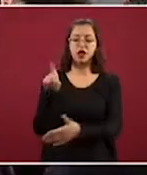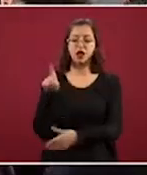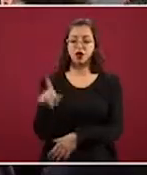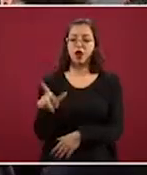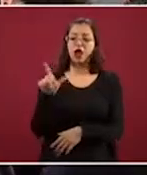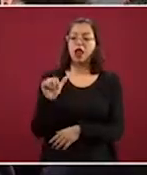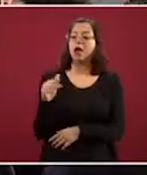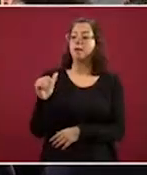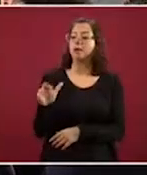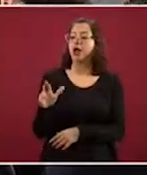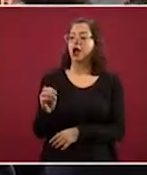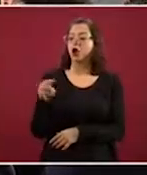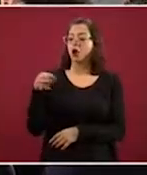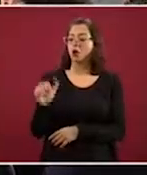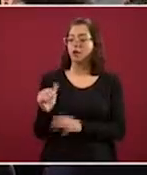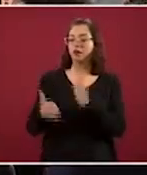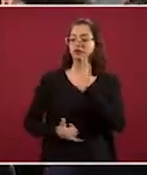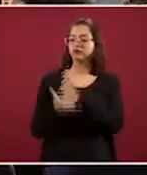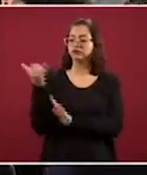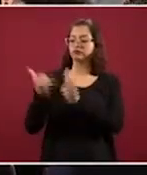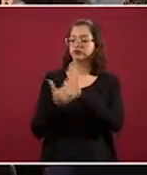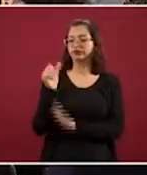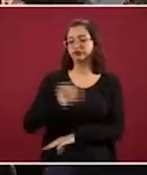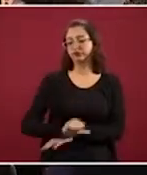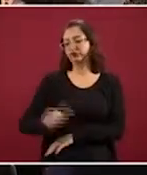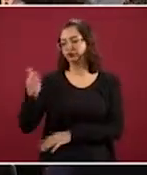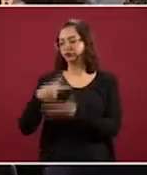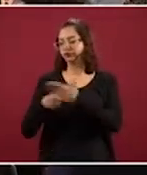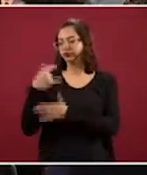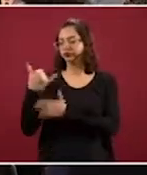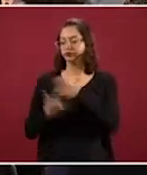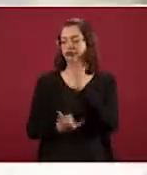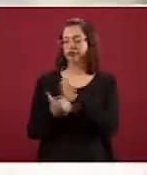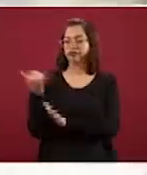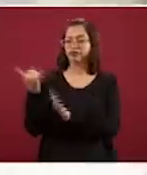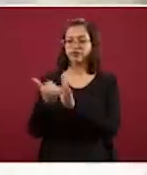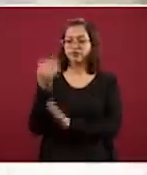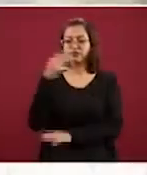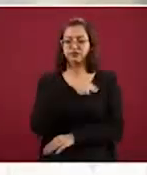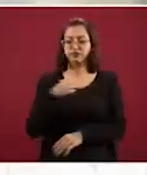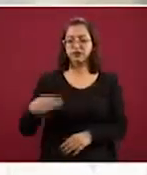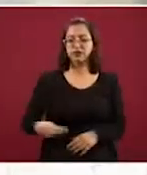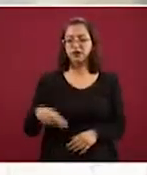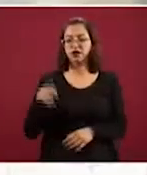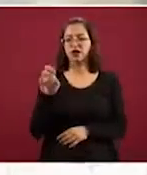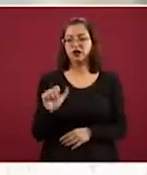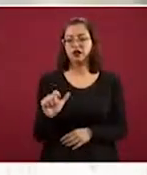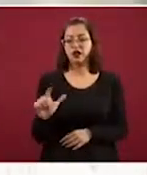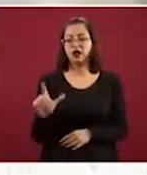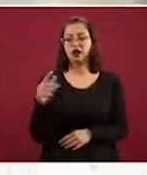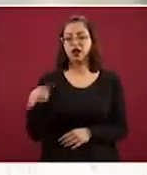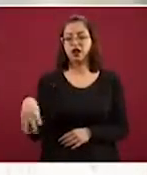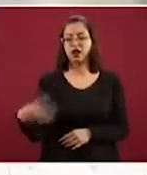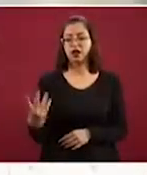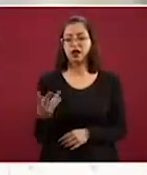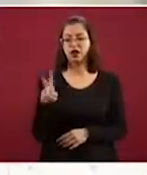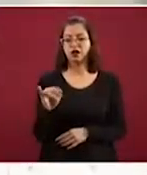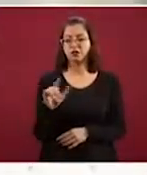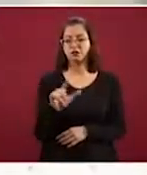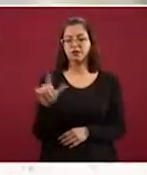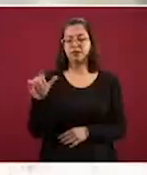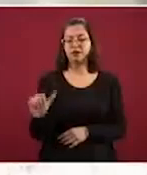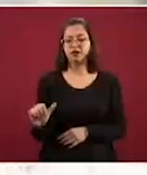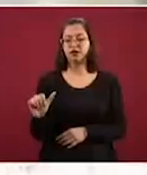y otras obras integradas a ese proyecto ubicadas en los municipios de Real de 14, Villa de Guadalupe